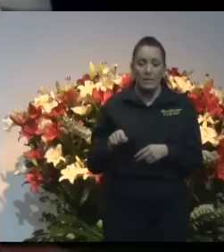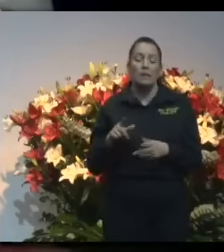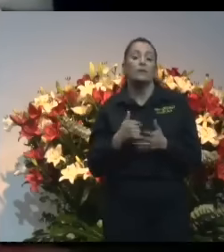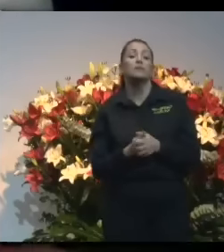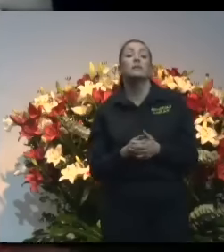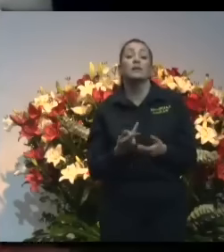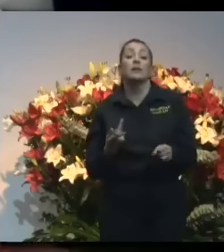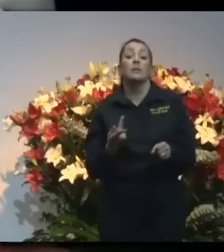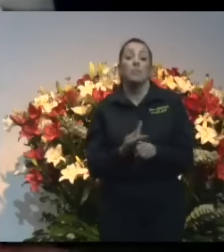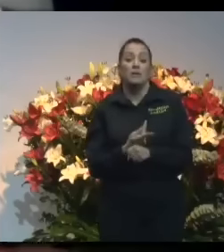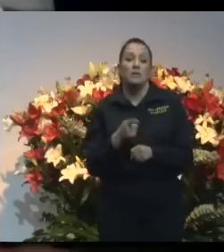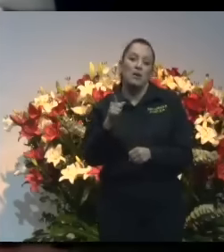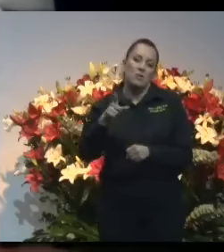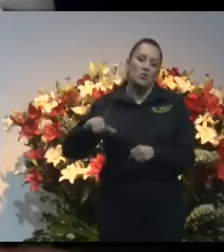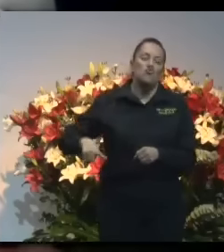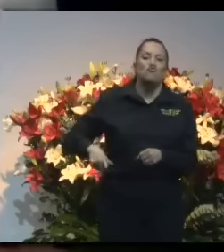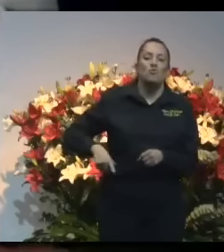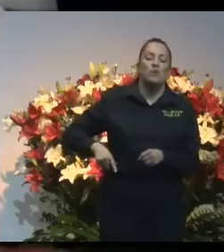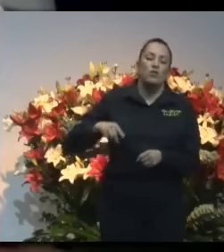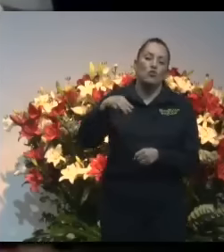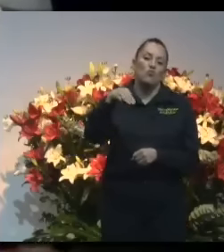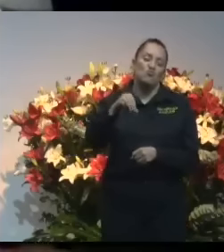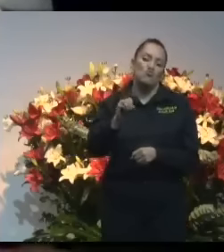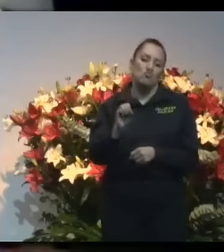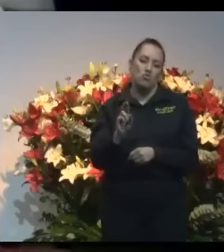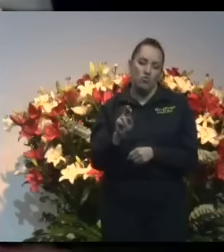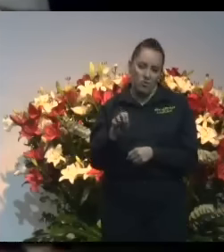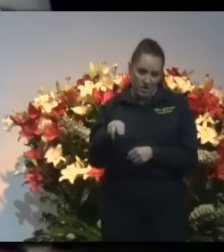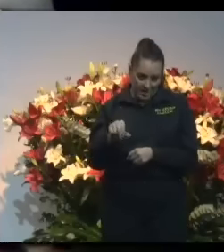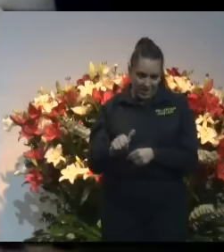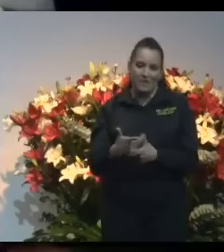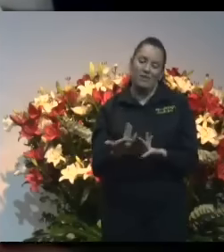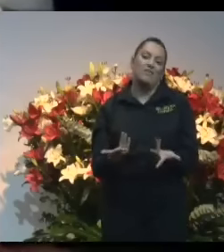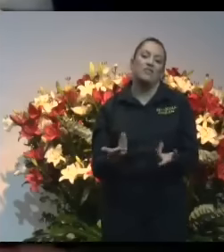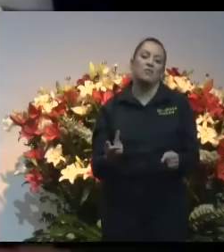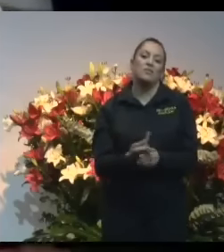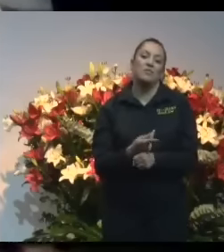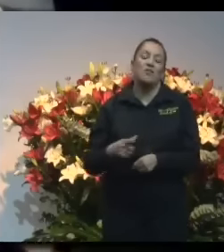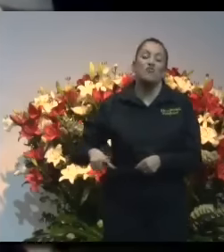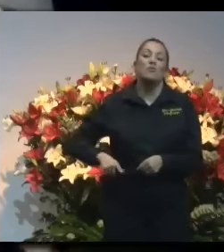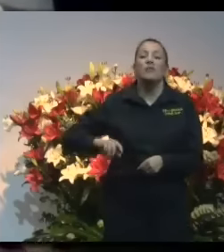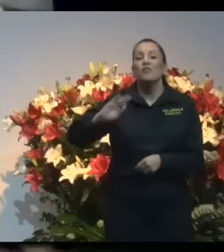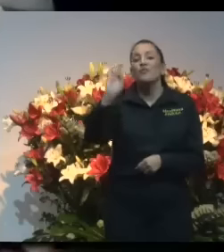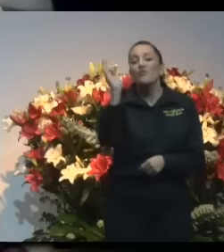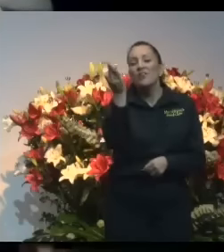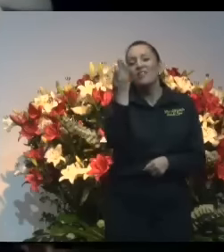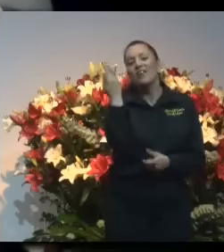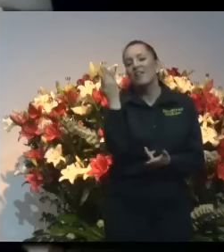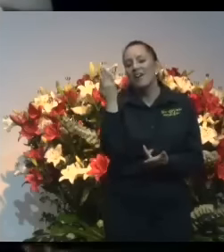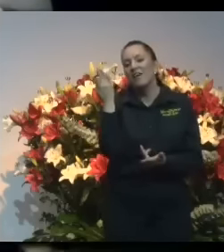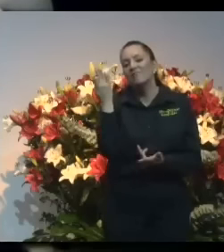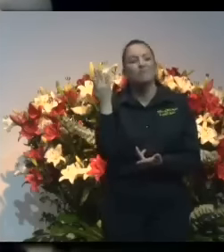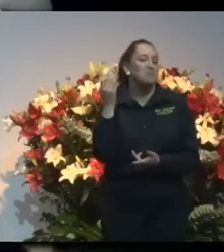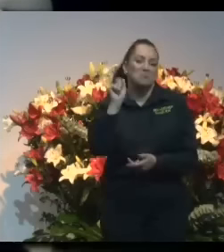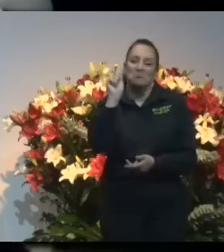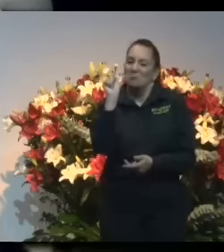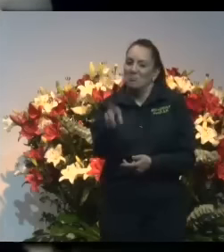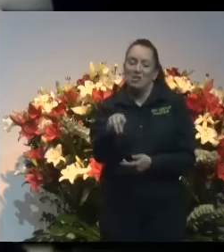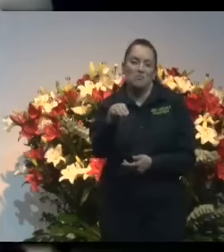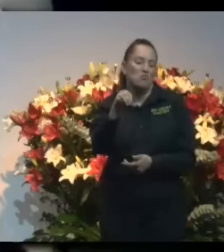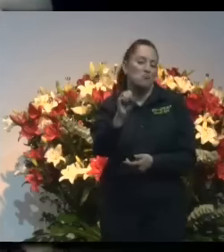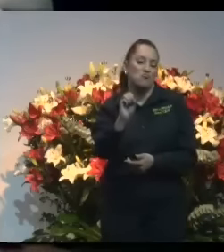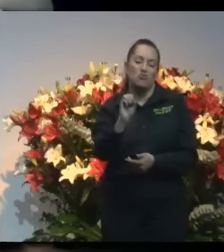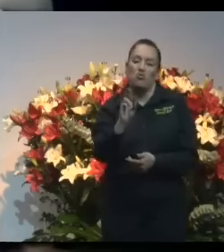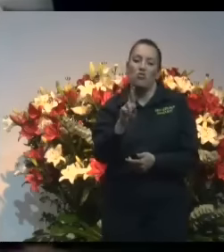gobernado por Morena, el estado es gobernado por Morena, el gobierno federal es gobernado por Morena y hay 96%